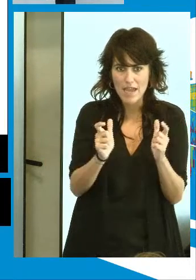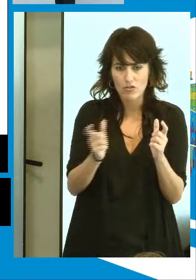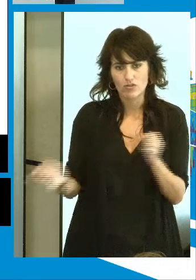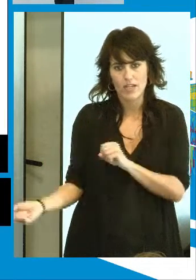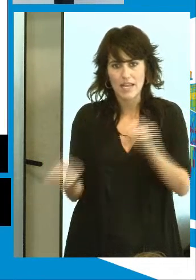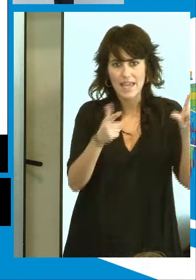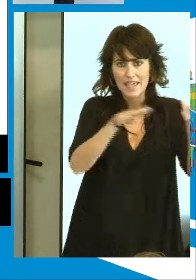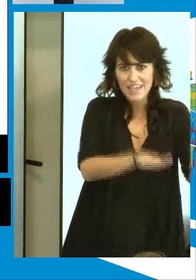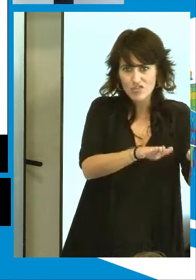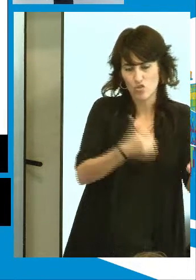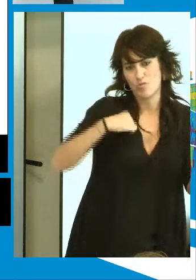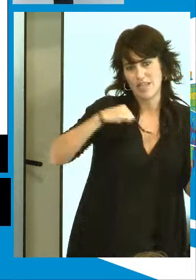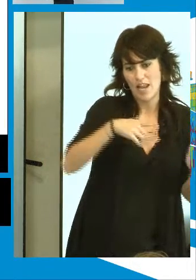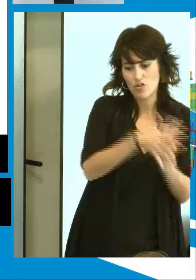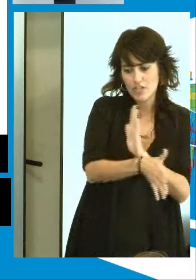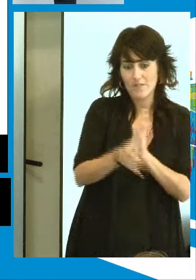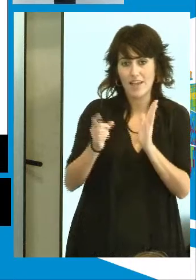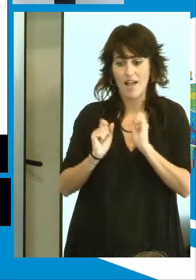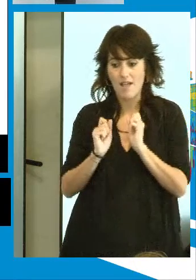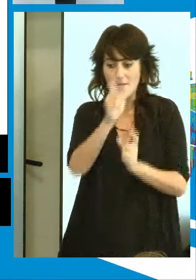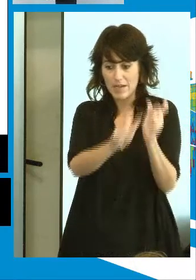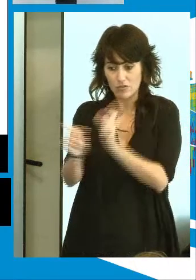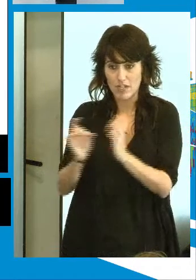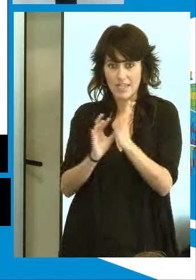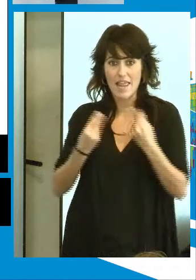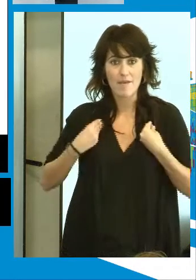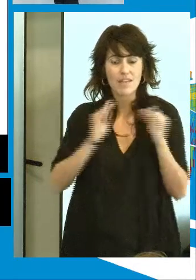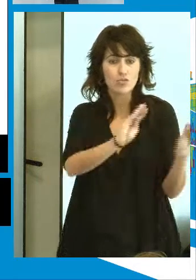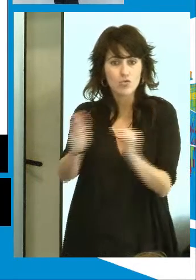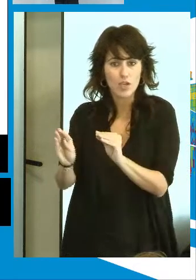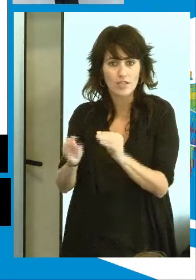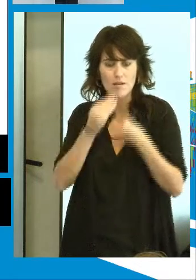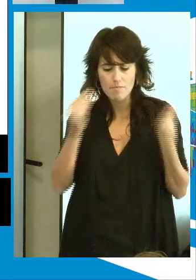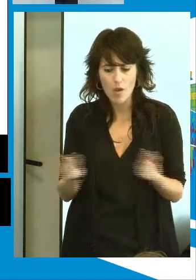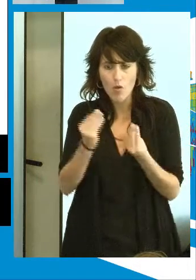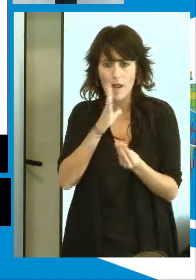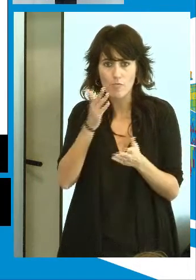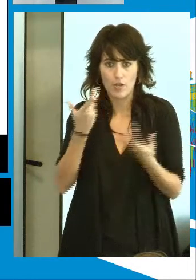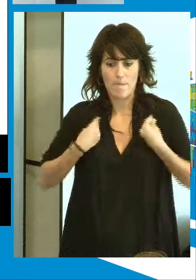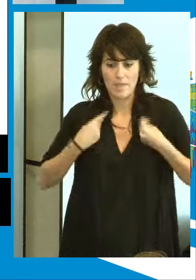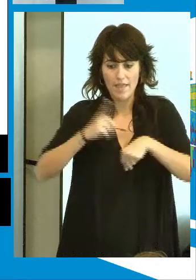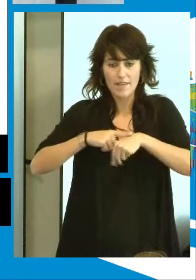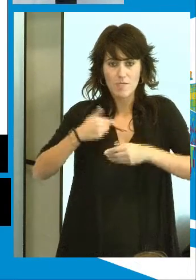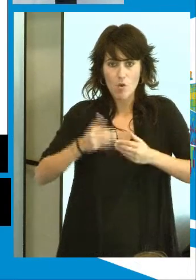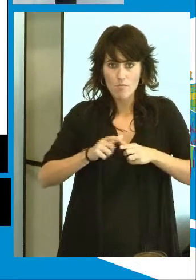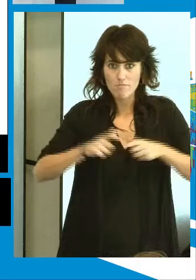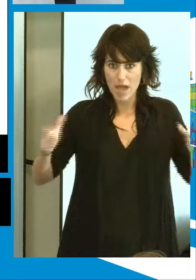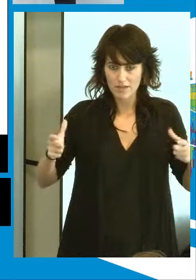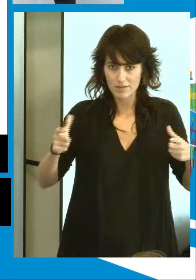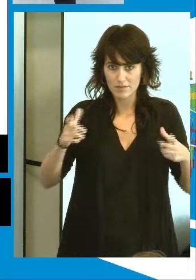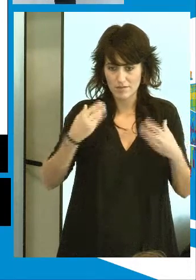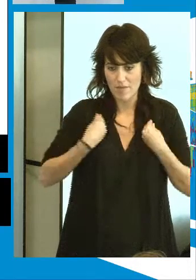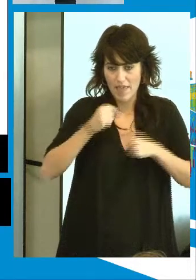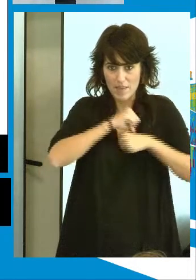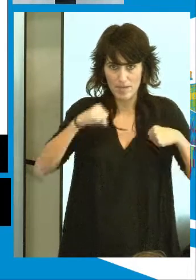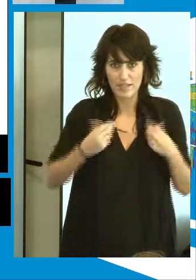decir que estamos aumentando la calidad de vida de esas personas porque estamos aumentando el tiempo de vida independiente que pueden tener, además